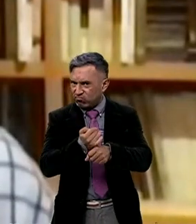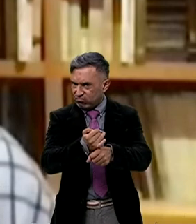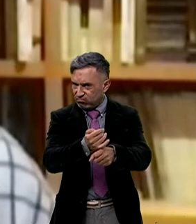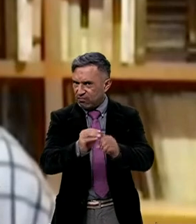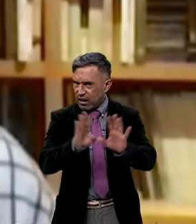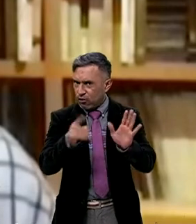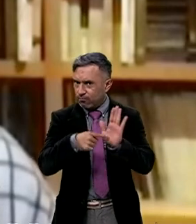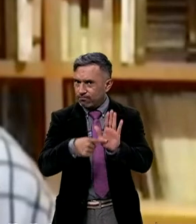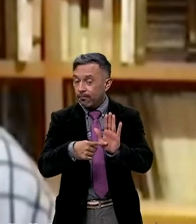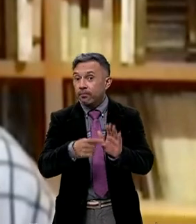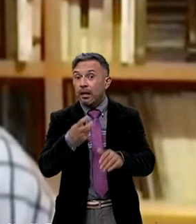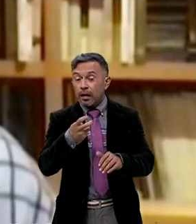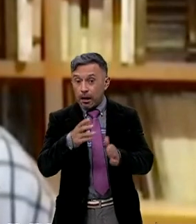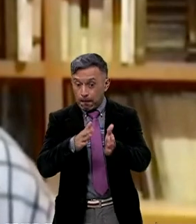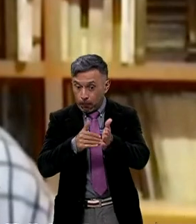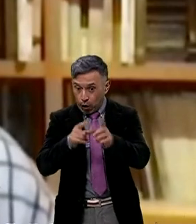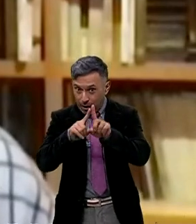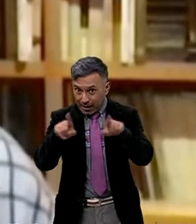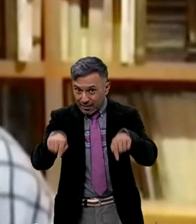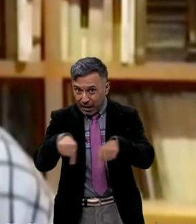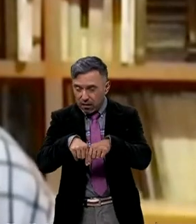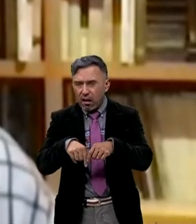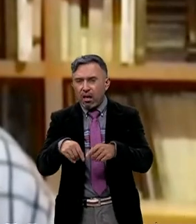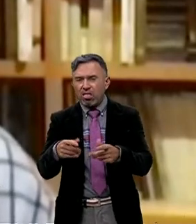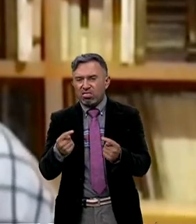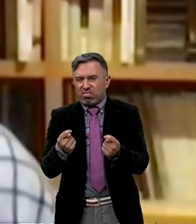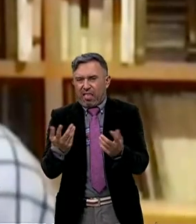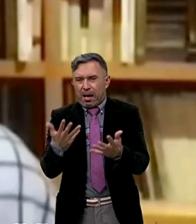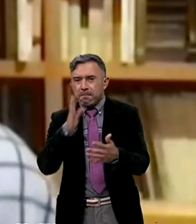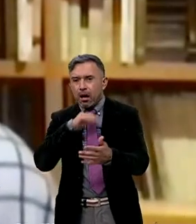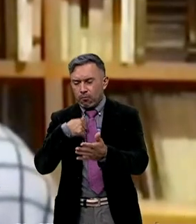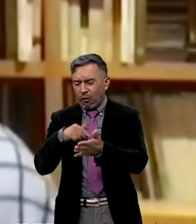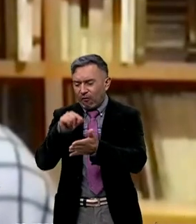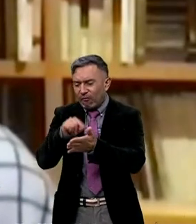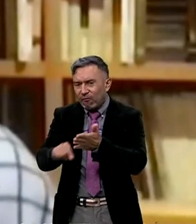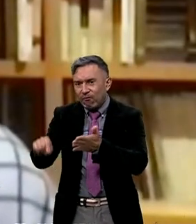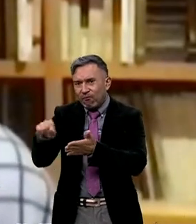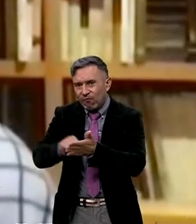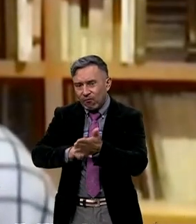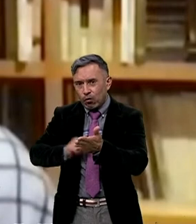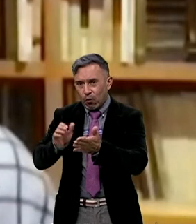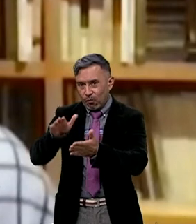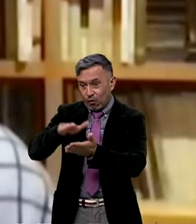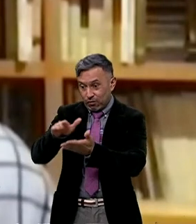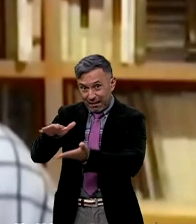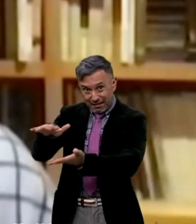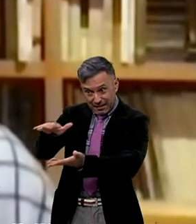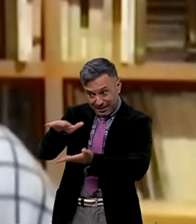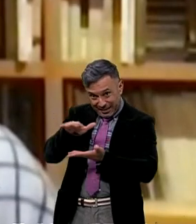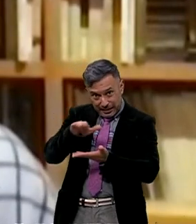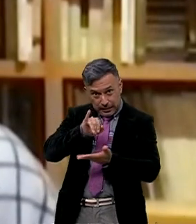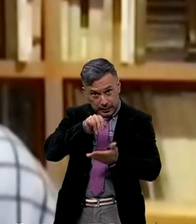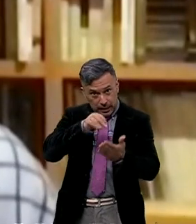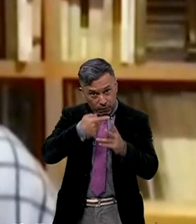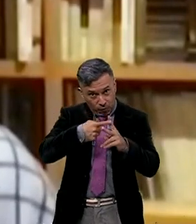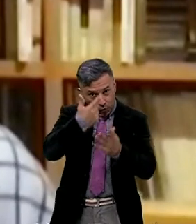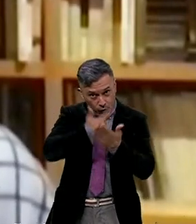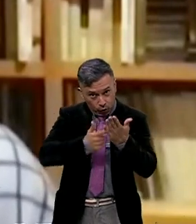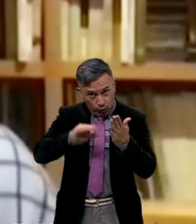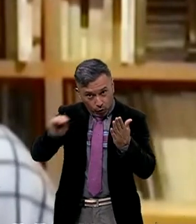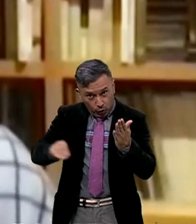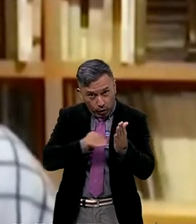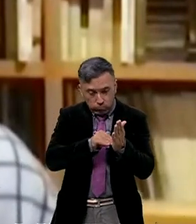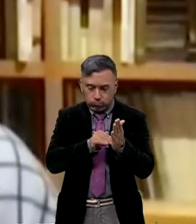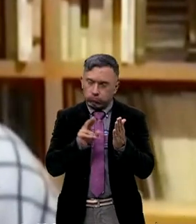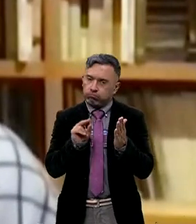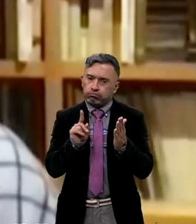boletas marcadas y mal introducidas no están en los cómputos del ine y podemos estar tranquilos es un tema